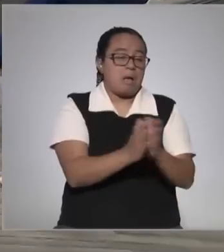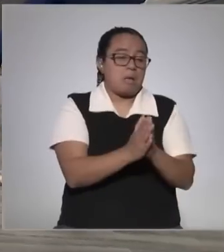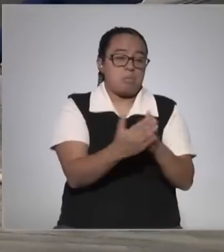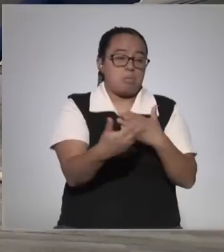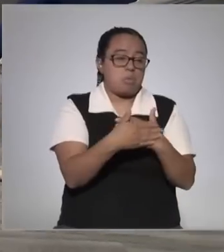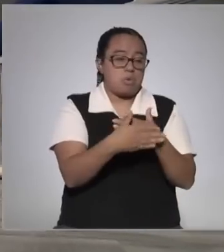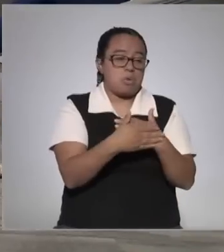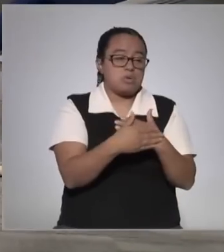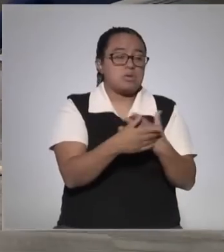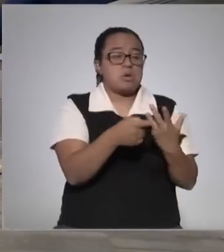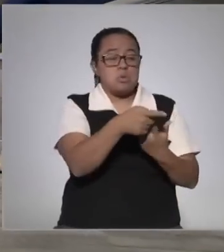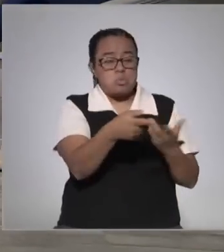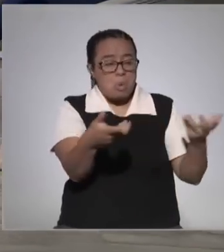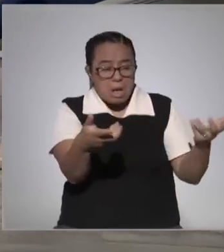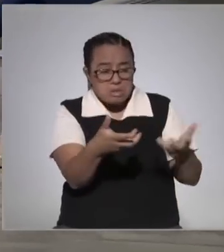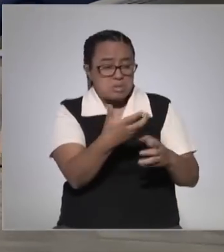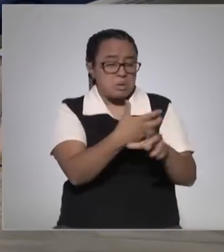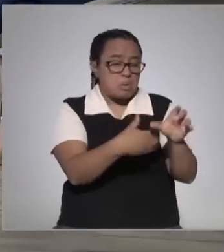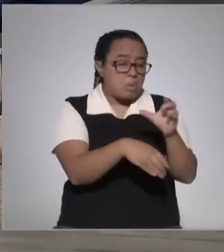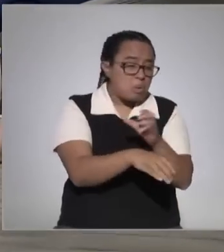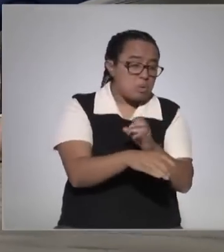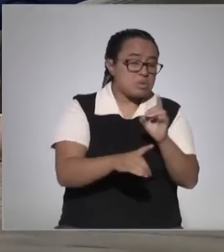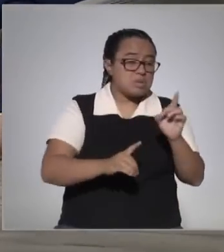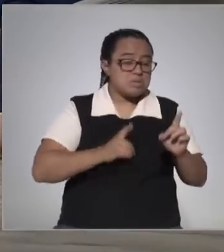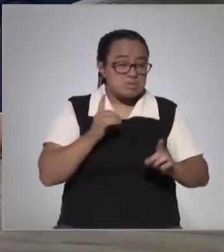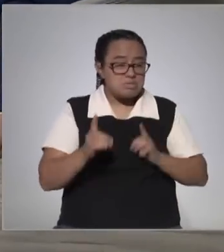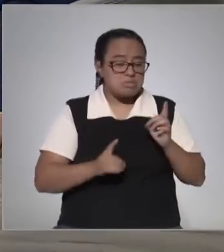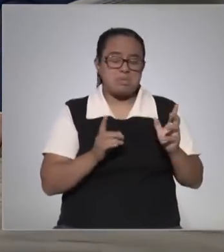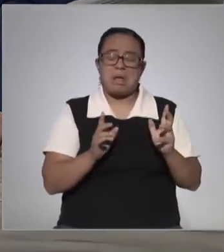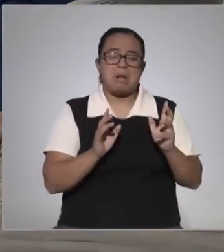ya no hay que disfrutar, ya no hay que